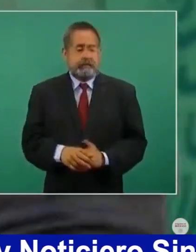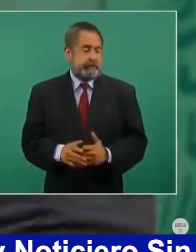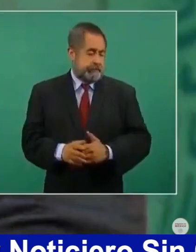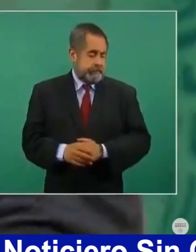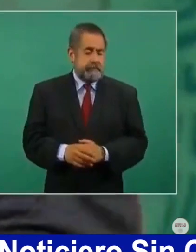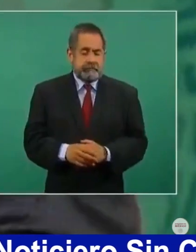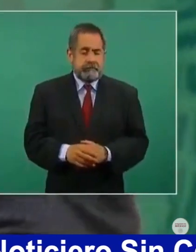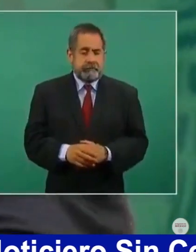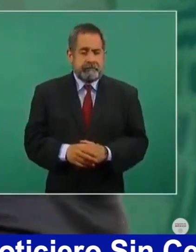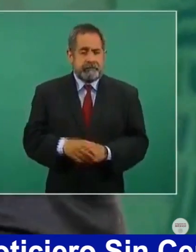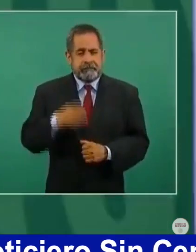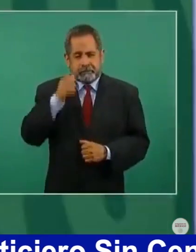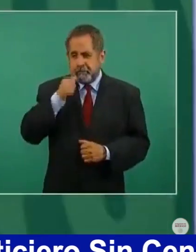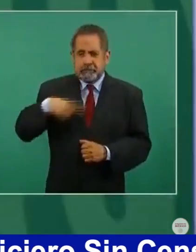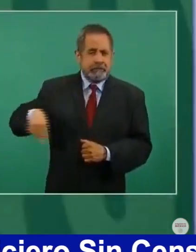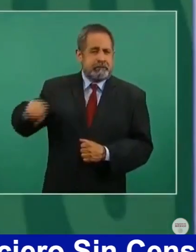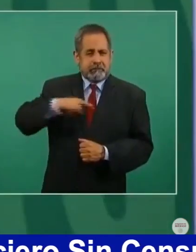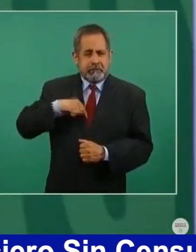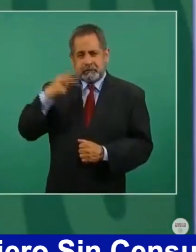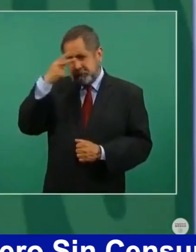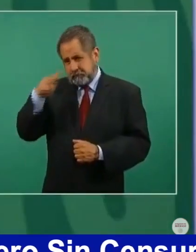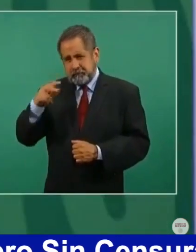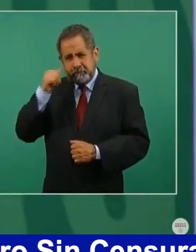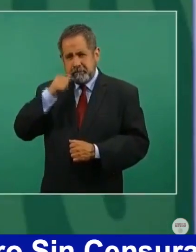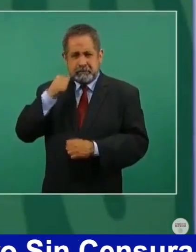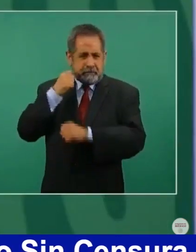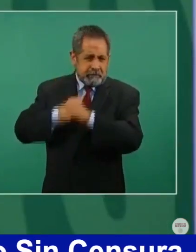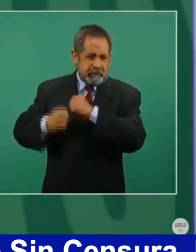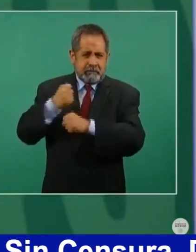Y siempre las luchas en México